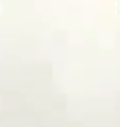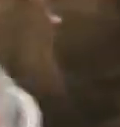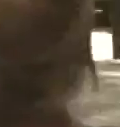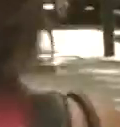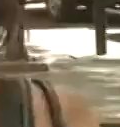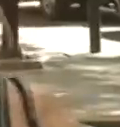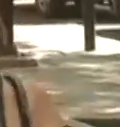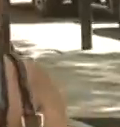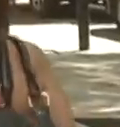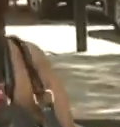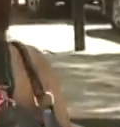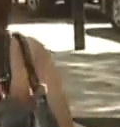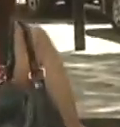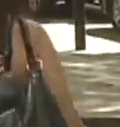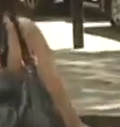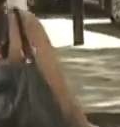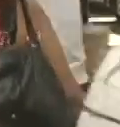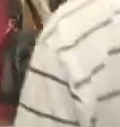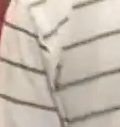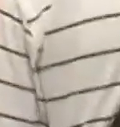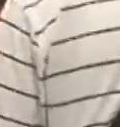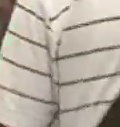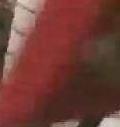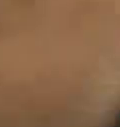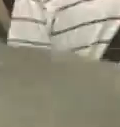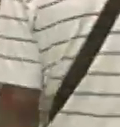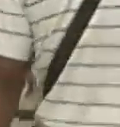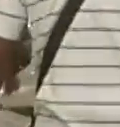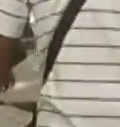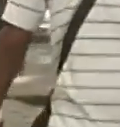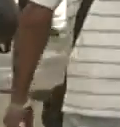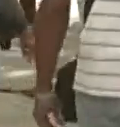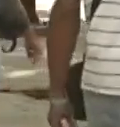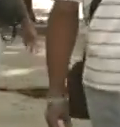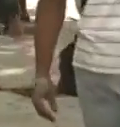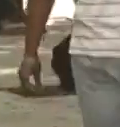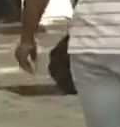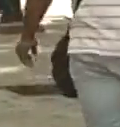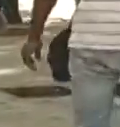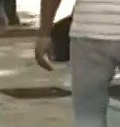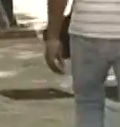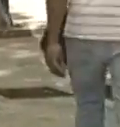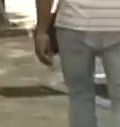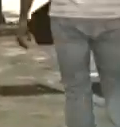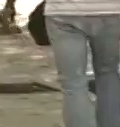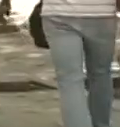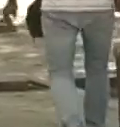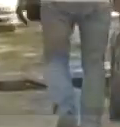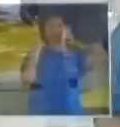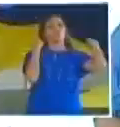Benvidrio. Porque 100%. Eso es muy importante, fíjense ustedes. Los únicos que en este país